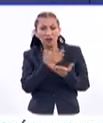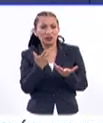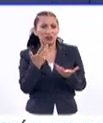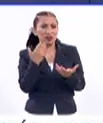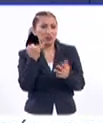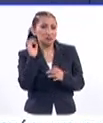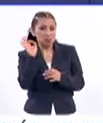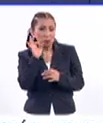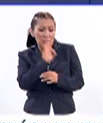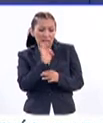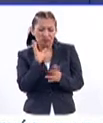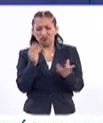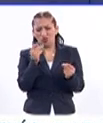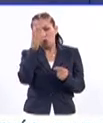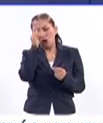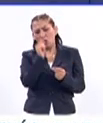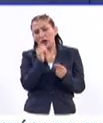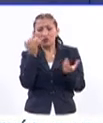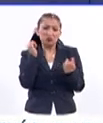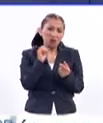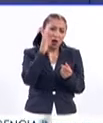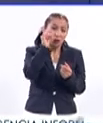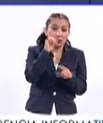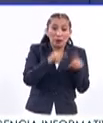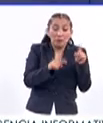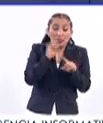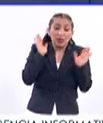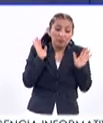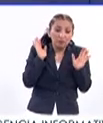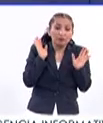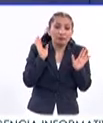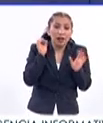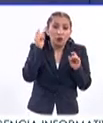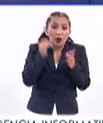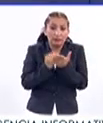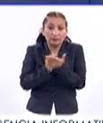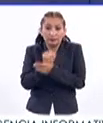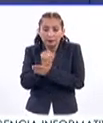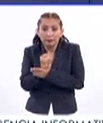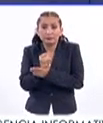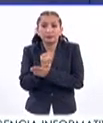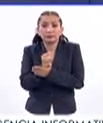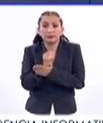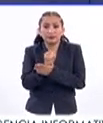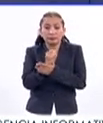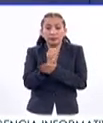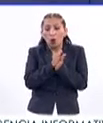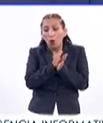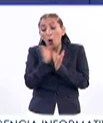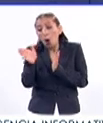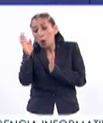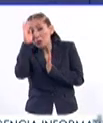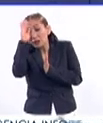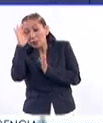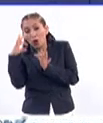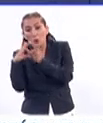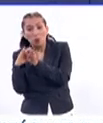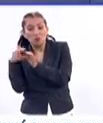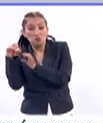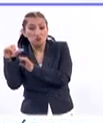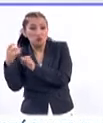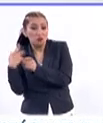bastante objetable, pagó las consecuencias de tomar ciertas decisiones, de alinearse a cierto tipo de pensamiento,